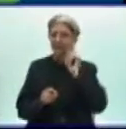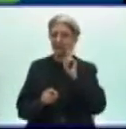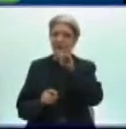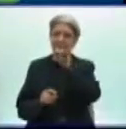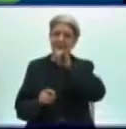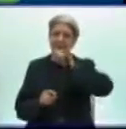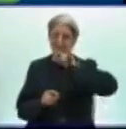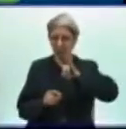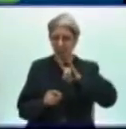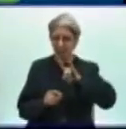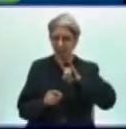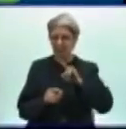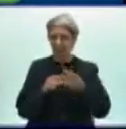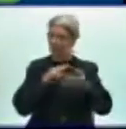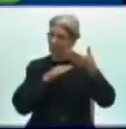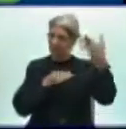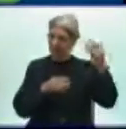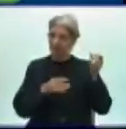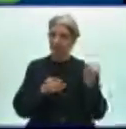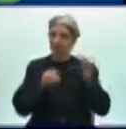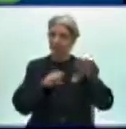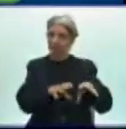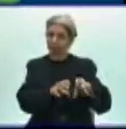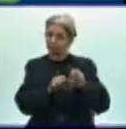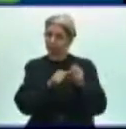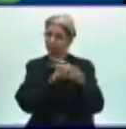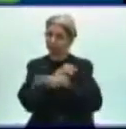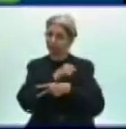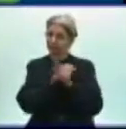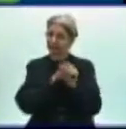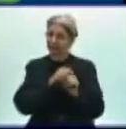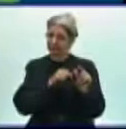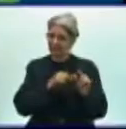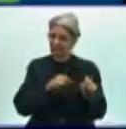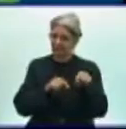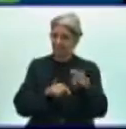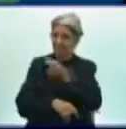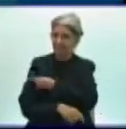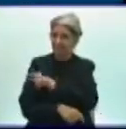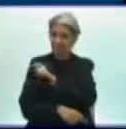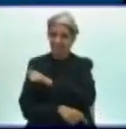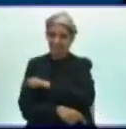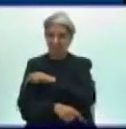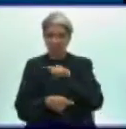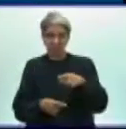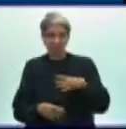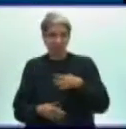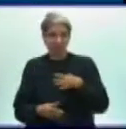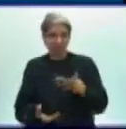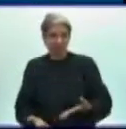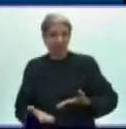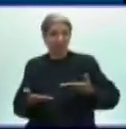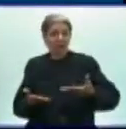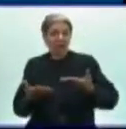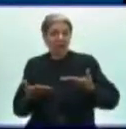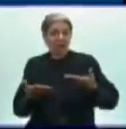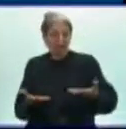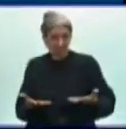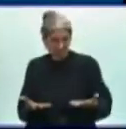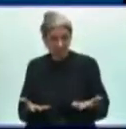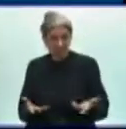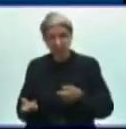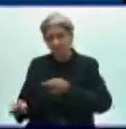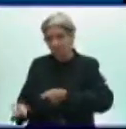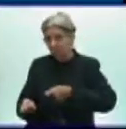la llegada de los colonizadores, los pueblos de esta región, a pesar de desarrollar avances, los pueblos originarios, a pesar de